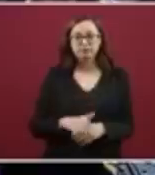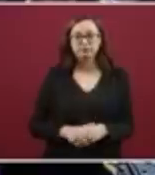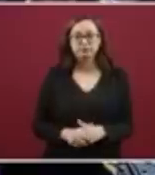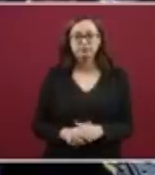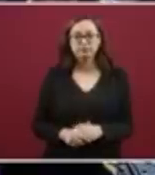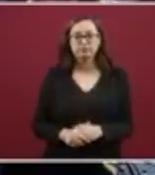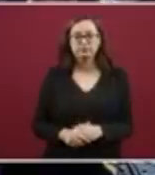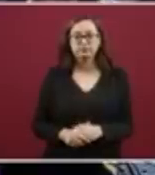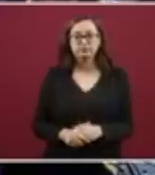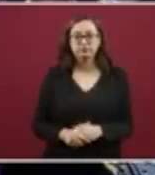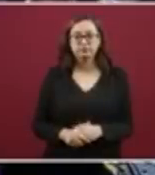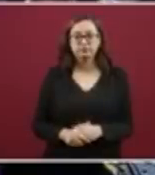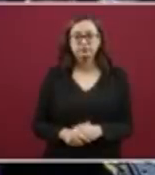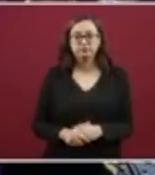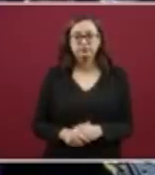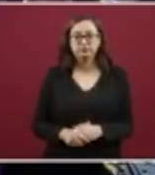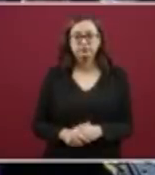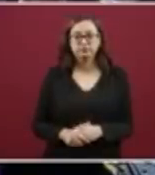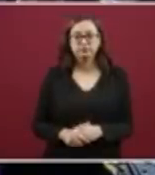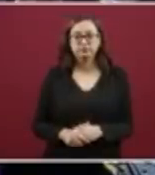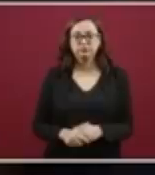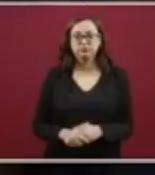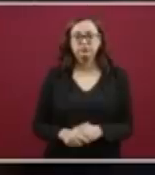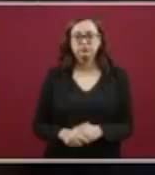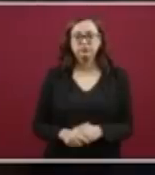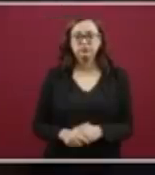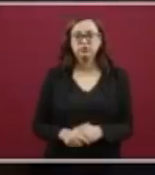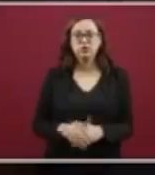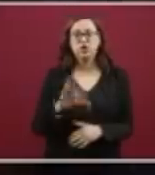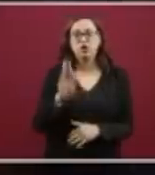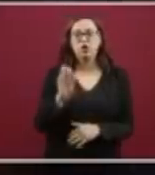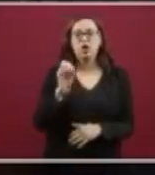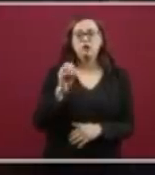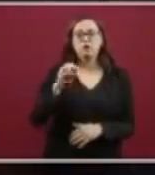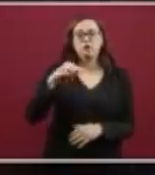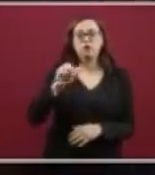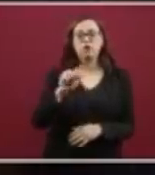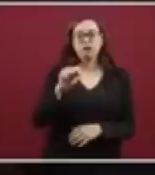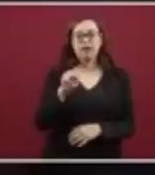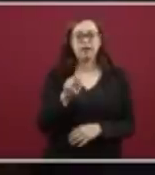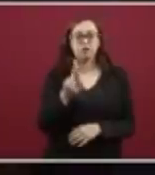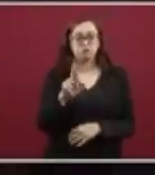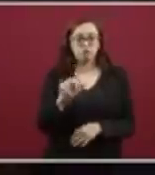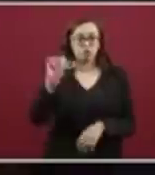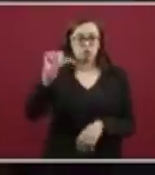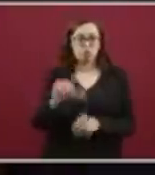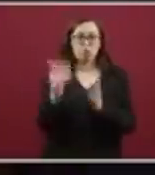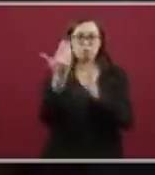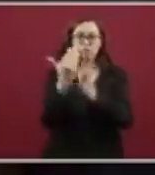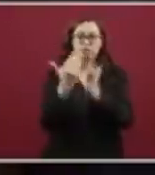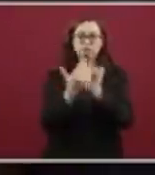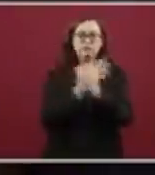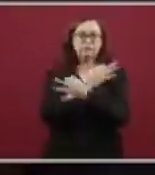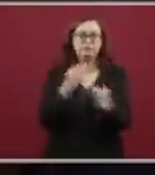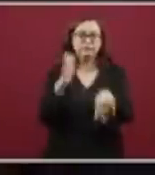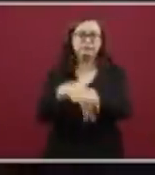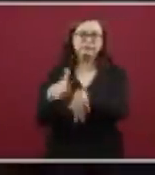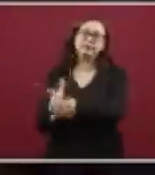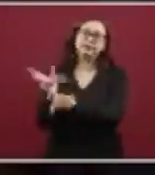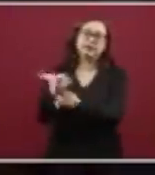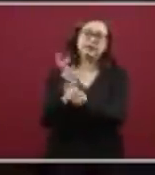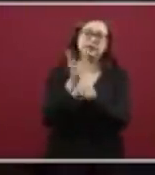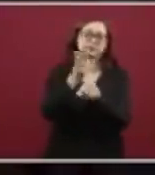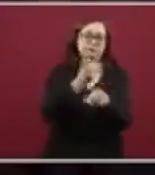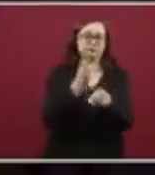La Fonatur hoy hace públicas las bases de licitación para el Tren Maya. Preguntarle si, bueno, ahora que ya se